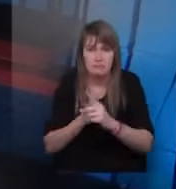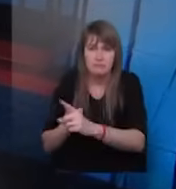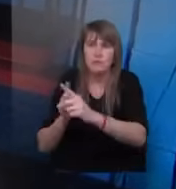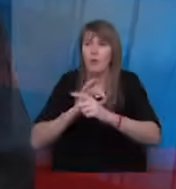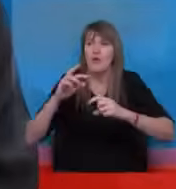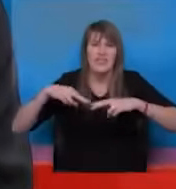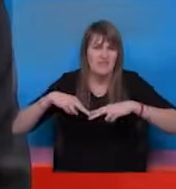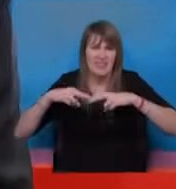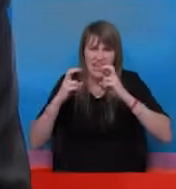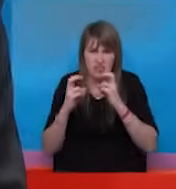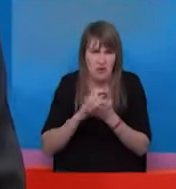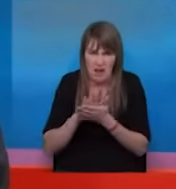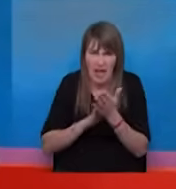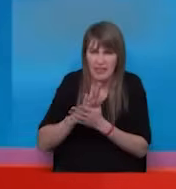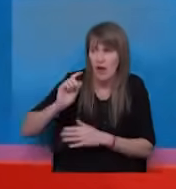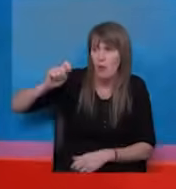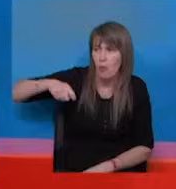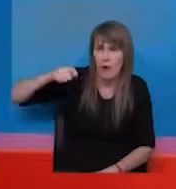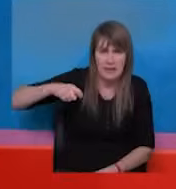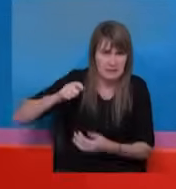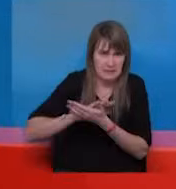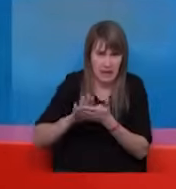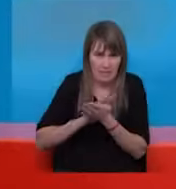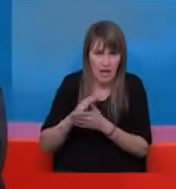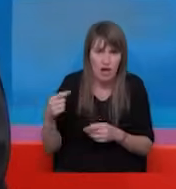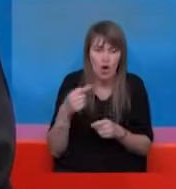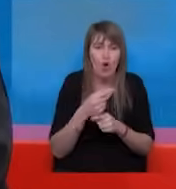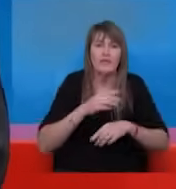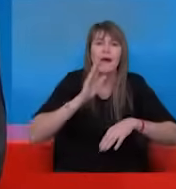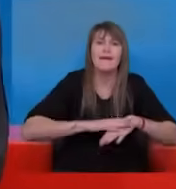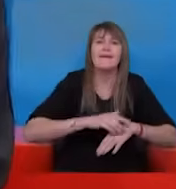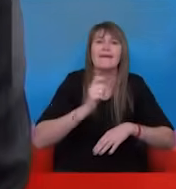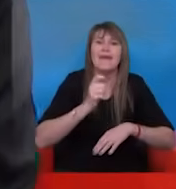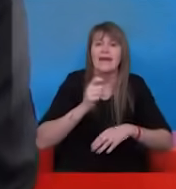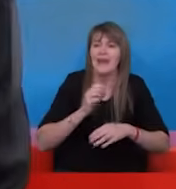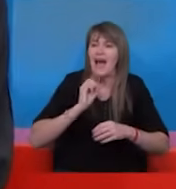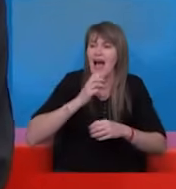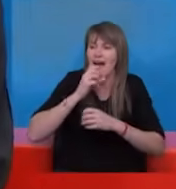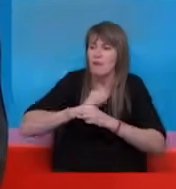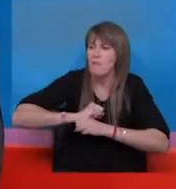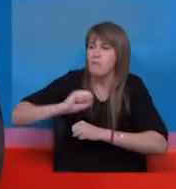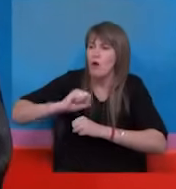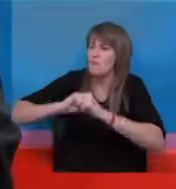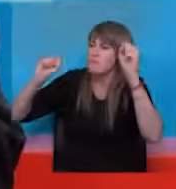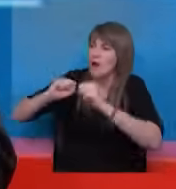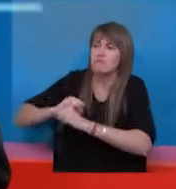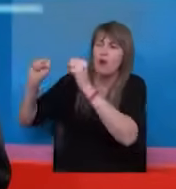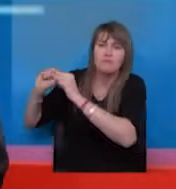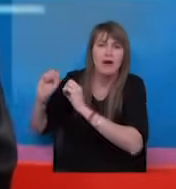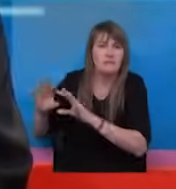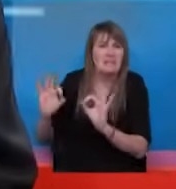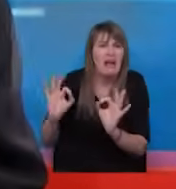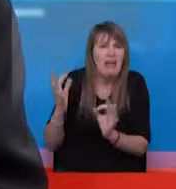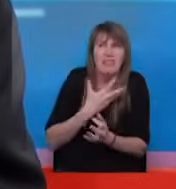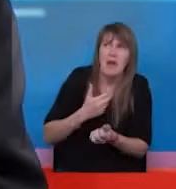investigación judicial también, contra los autores de estos atentados. Me parece que es importante también decir, para